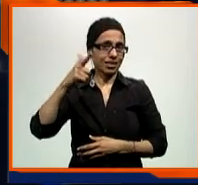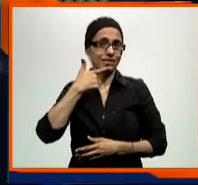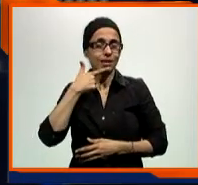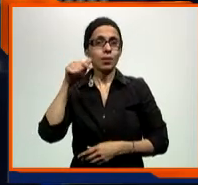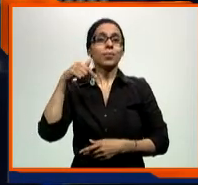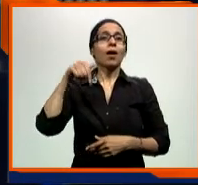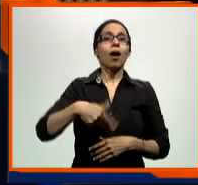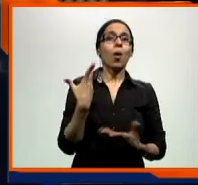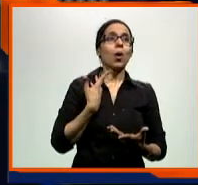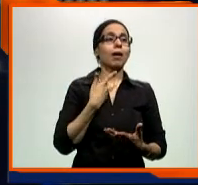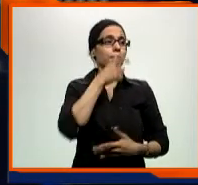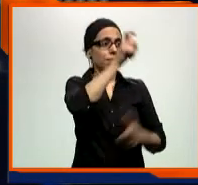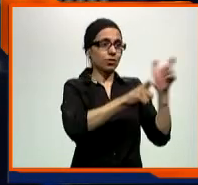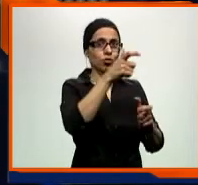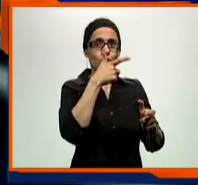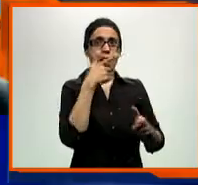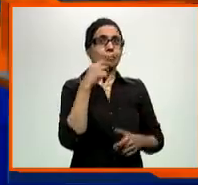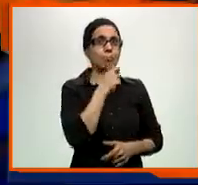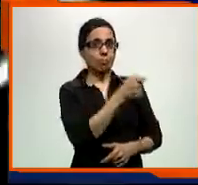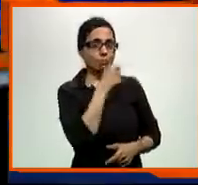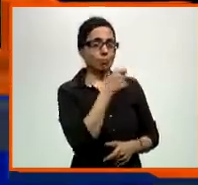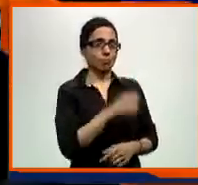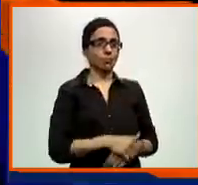protagonistas te lo cuentan de esta forma.